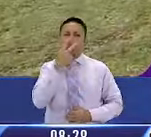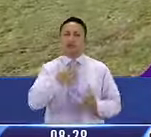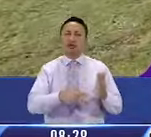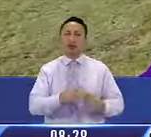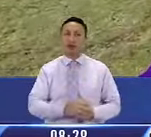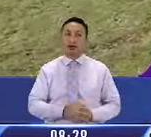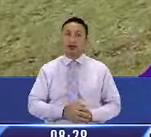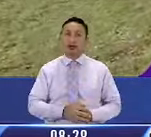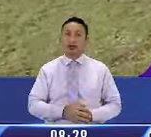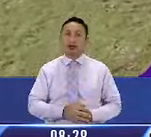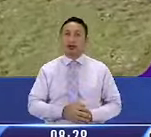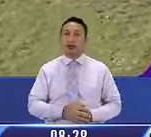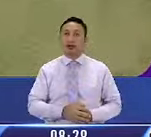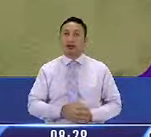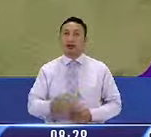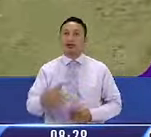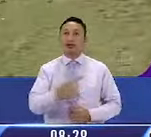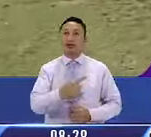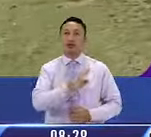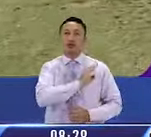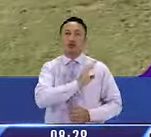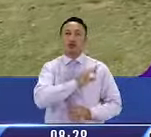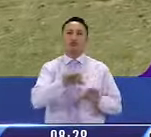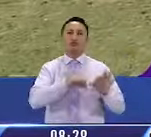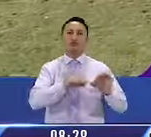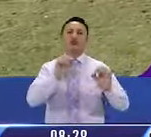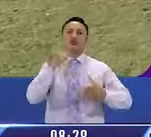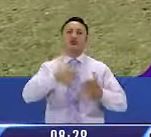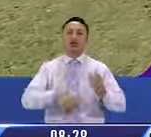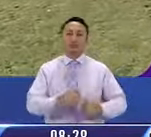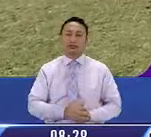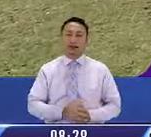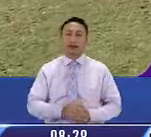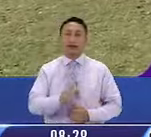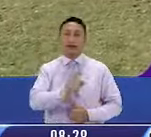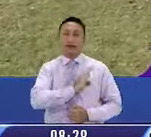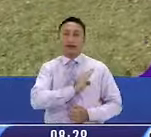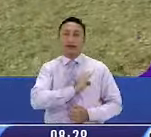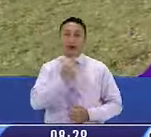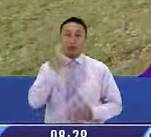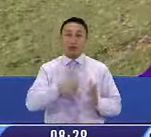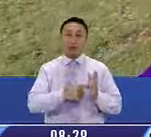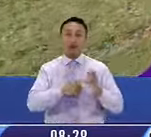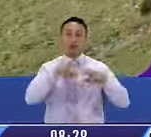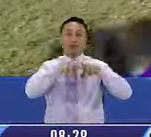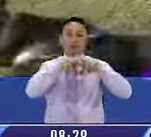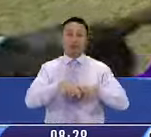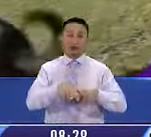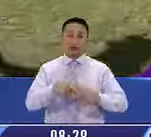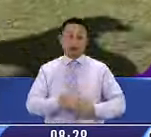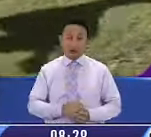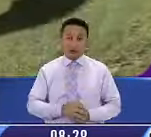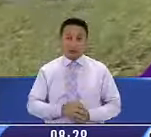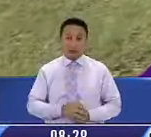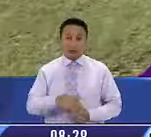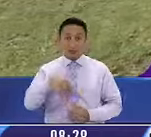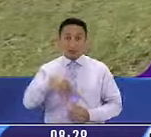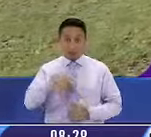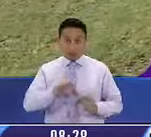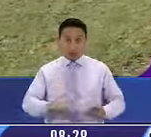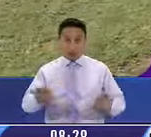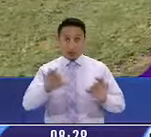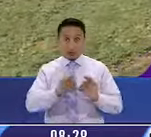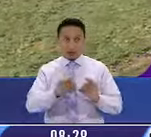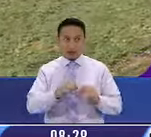can pueda ser acompañado de su tutor, igualmente algunas técnicas, por ejemplo, de sentarse, pero aquí también es importante igual